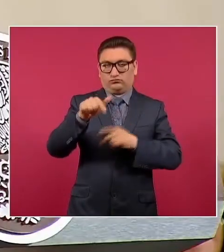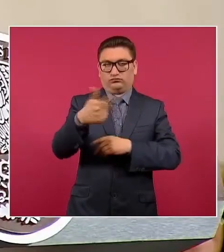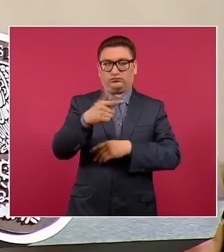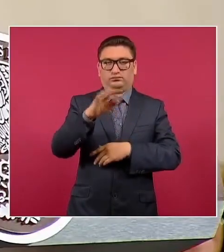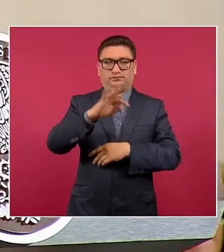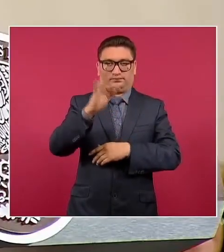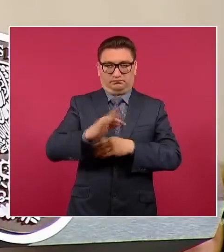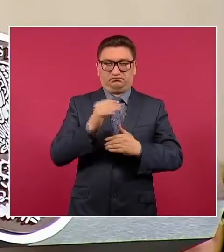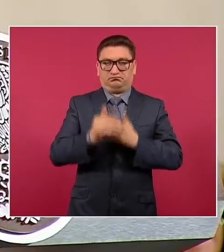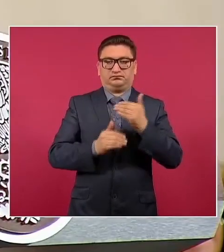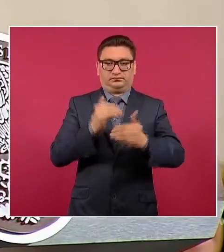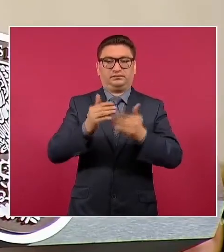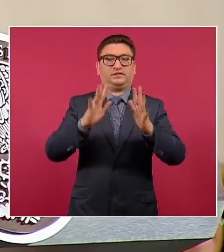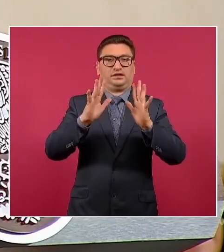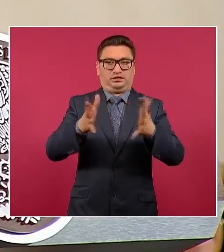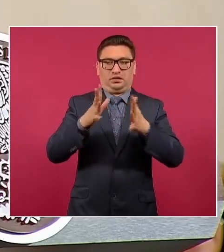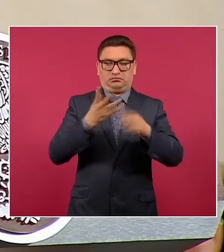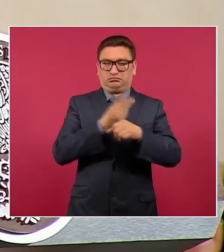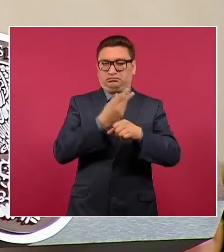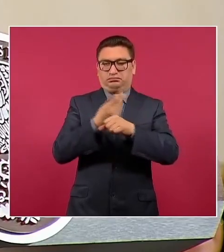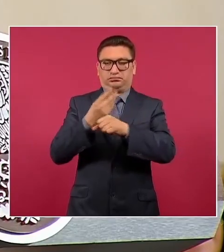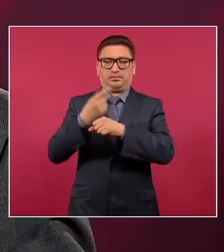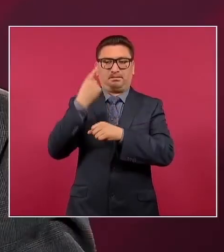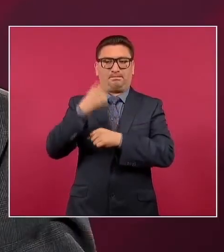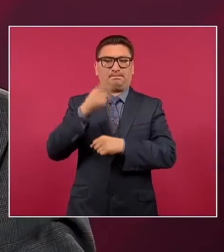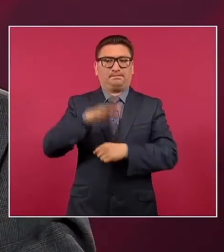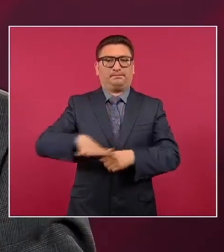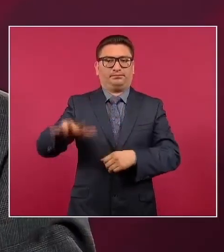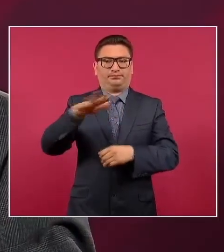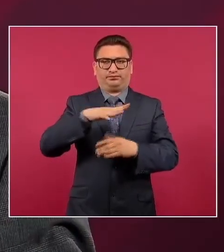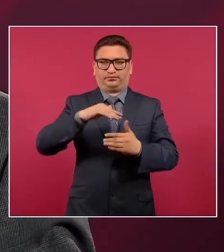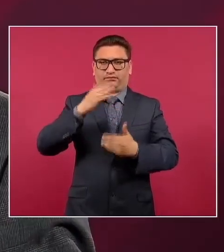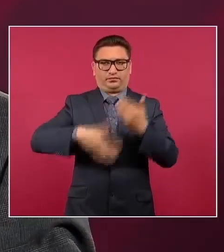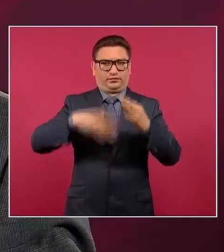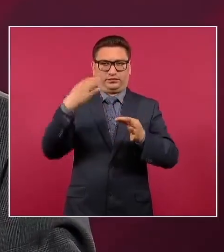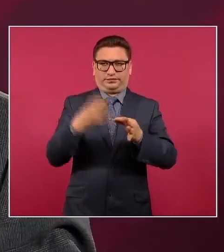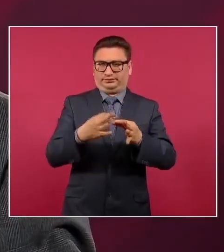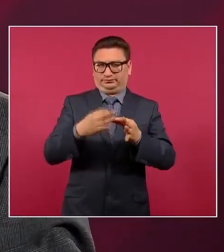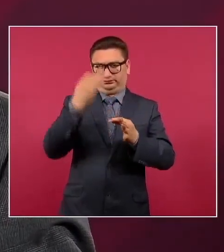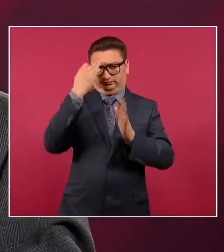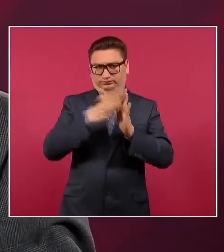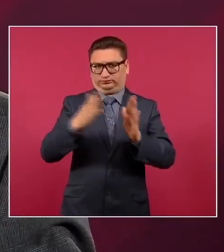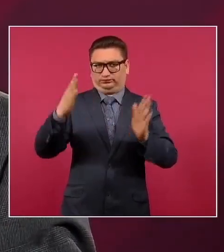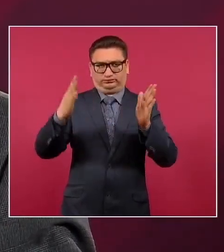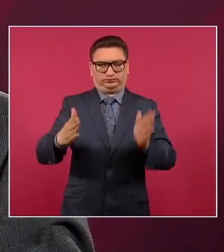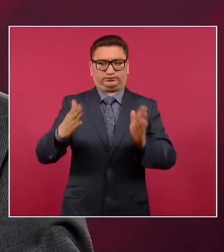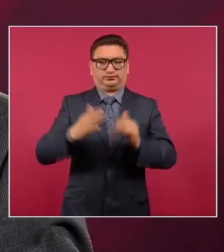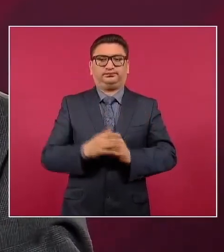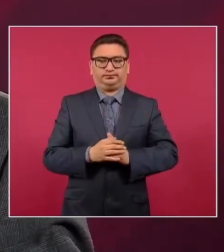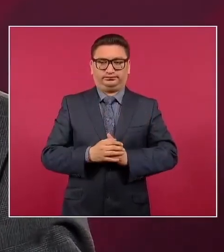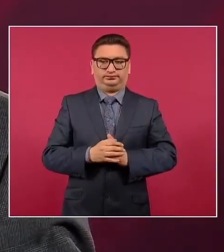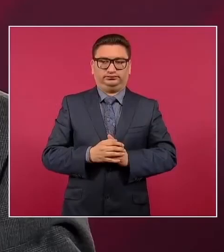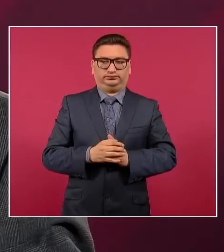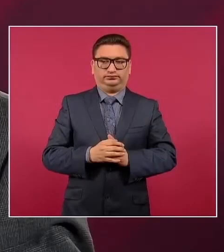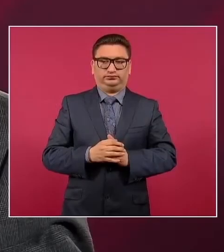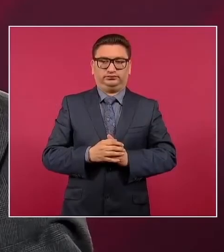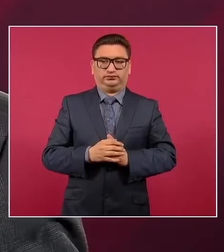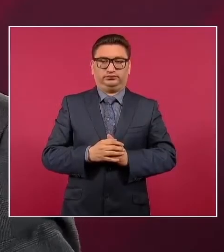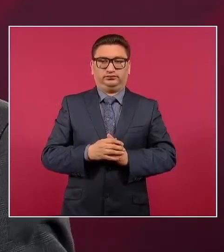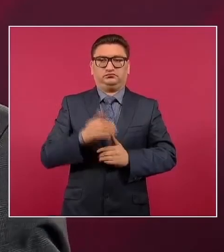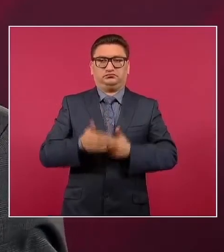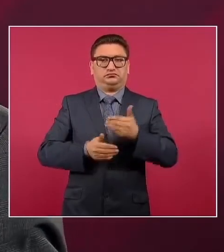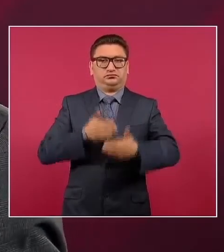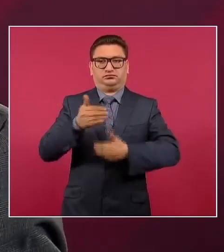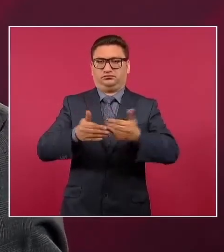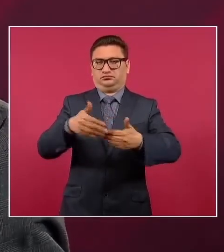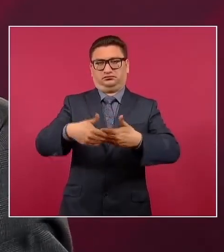ya estamos construyendo este centro para concluir en el tiempo establecido, que es el curso de